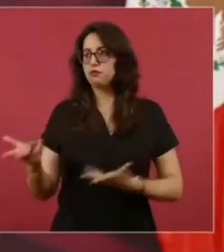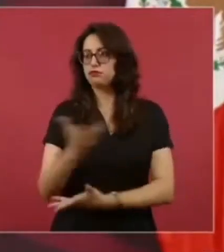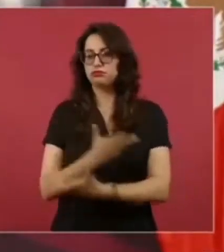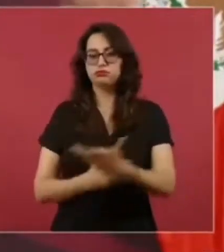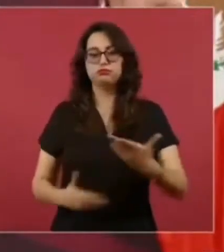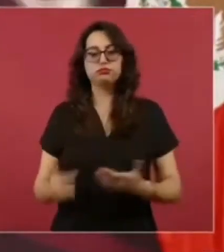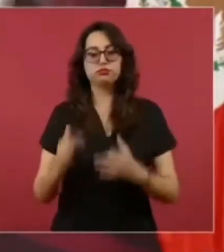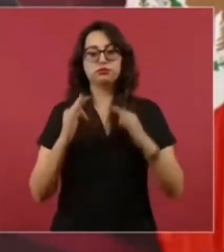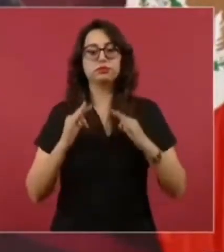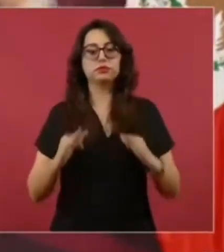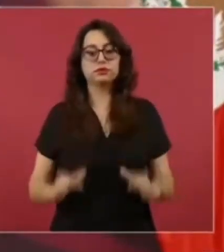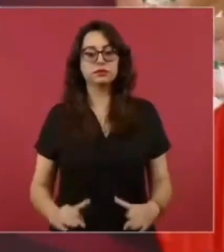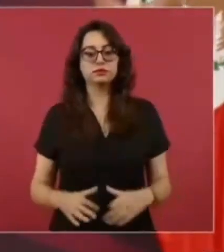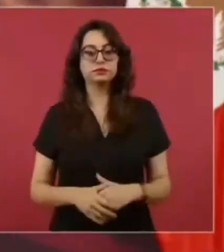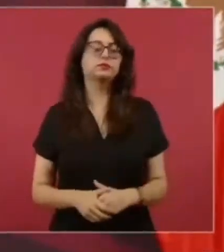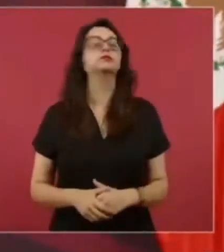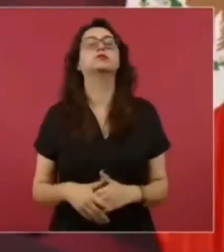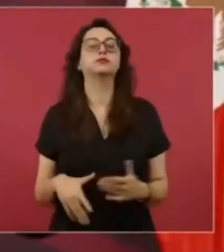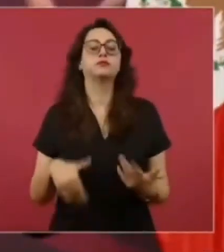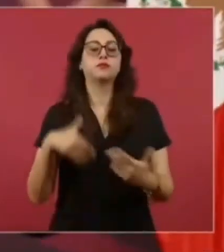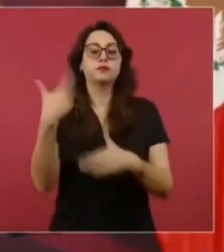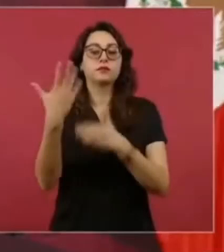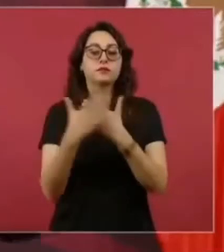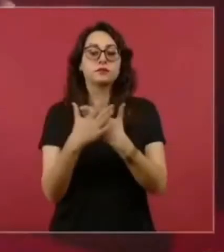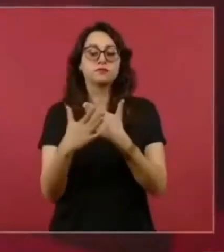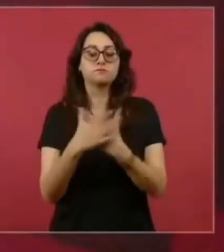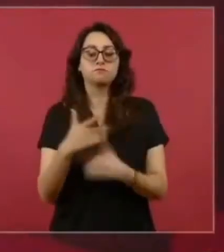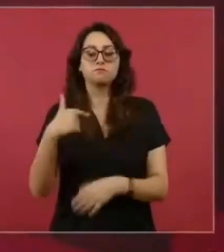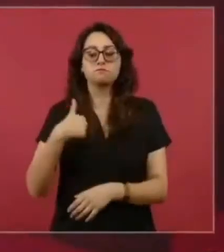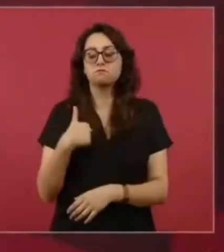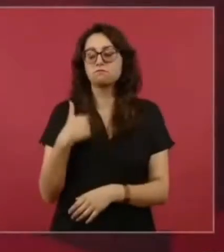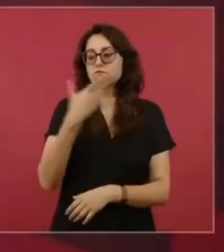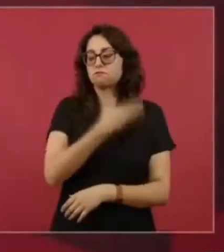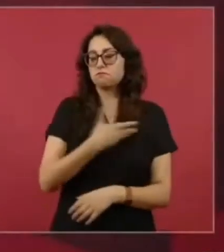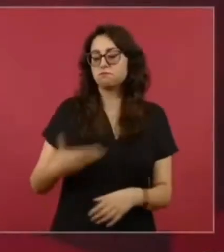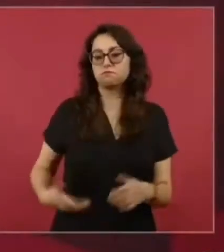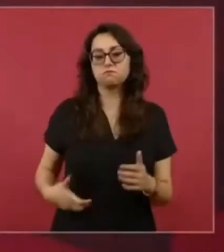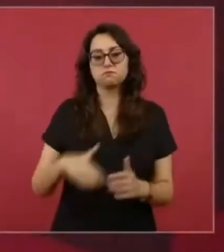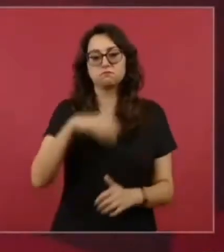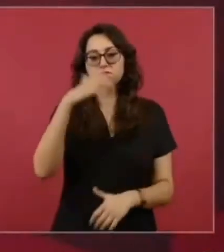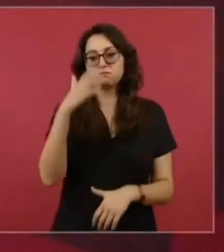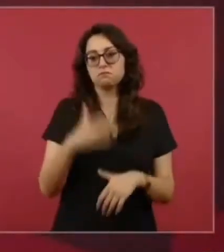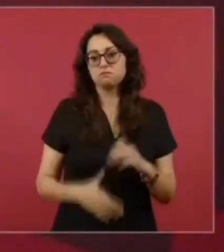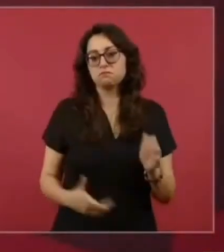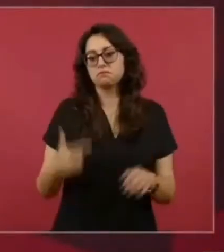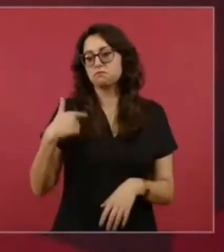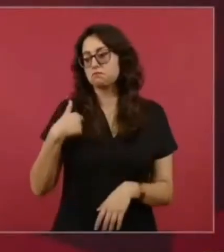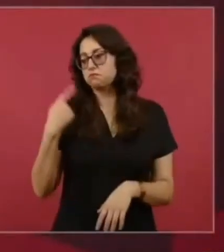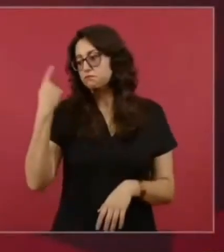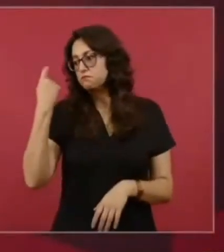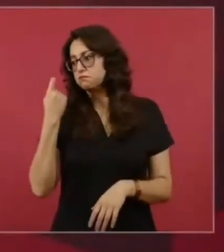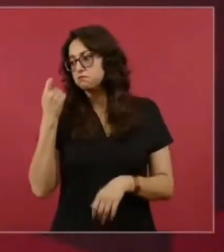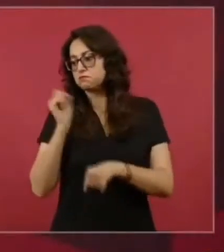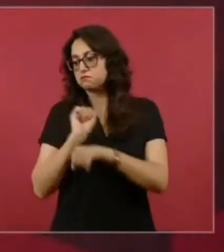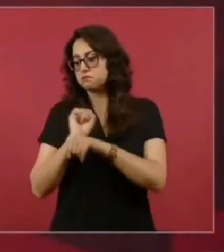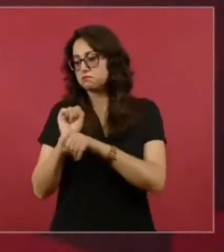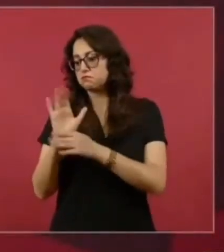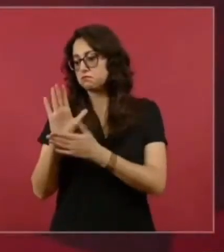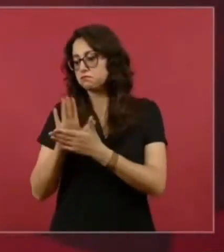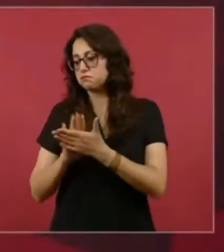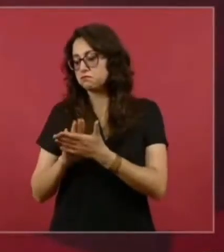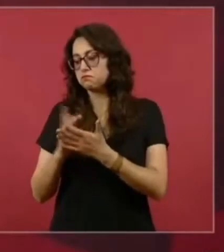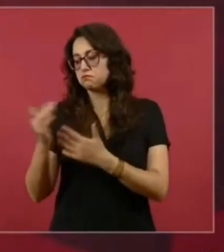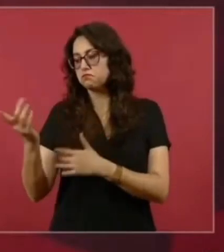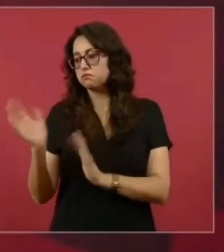Entonces yo voy a vivir de manera modesta y voy a escribir un